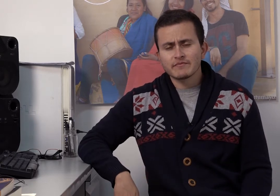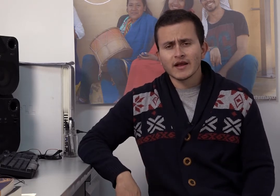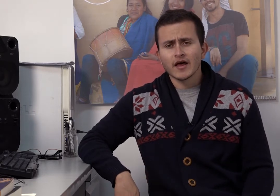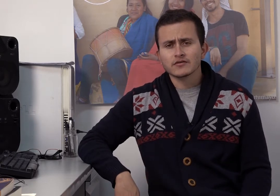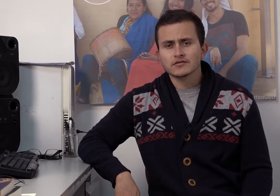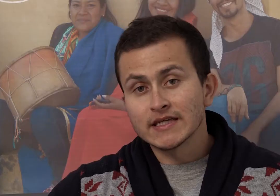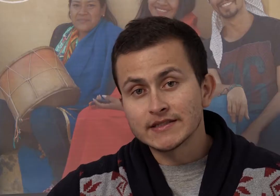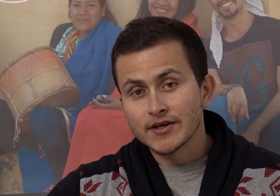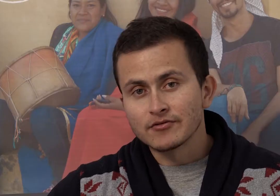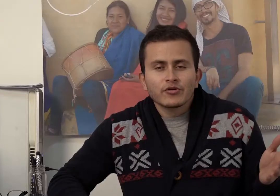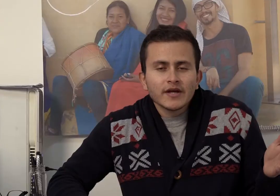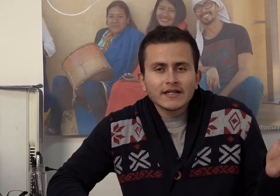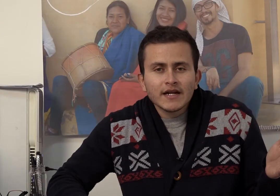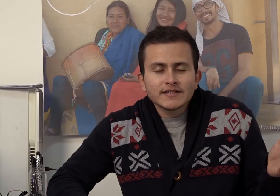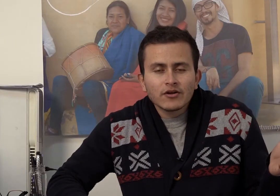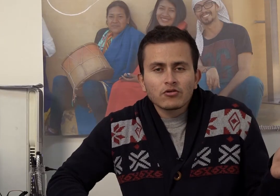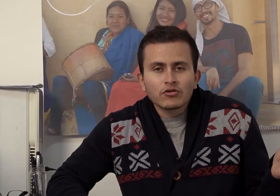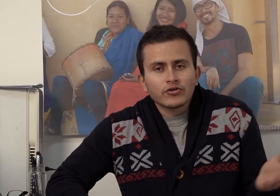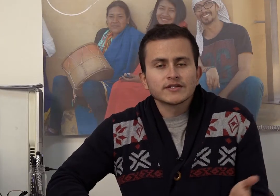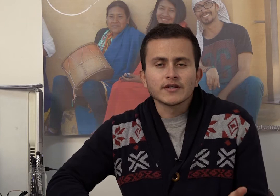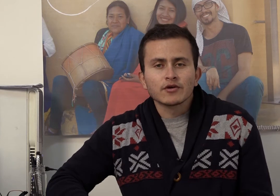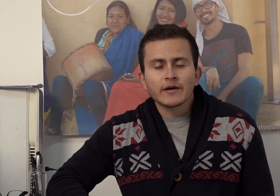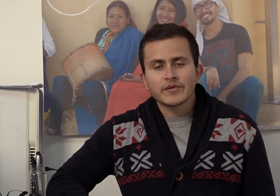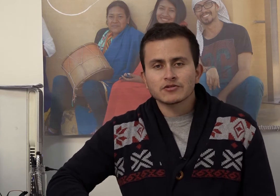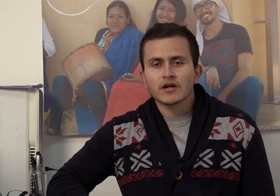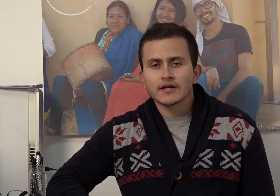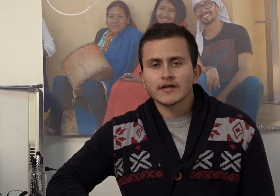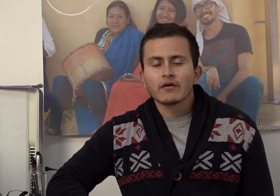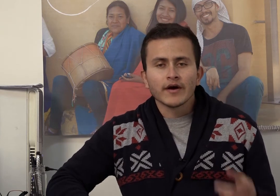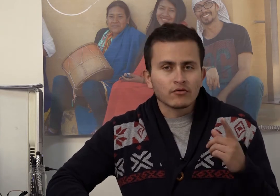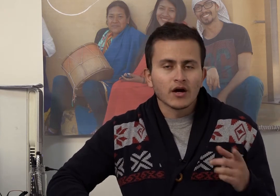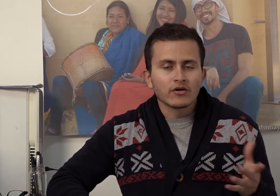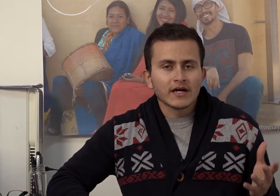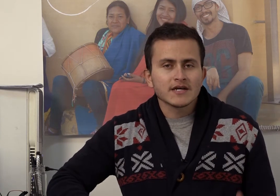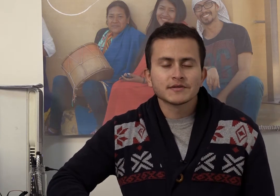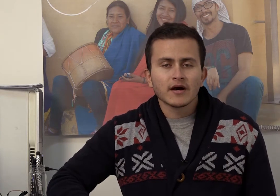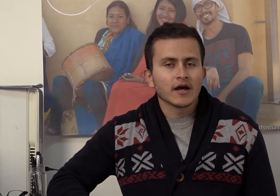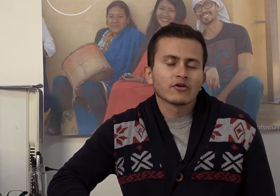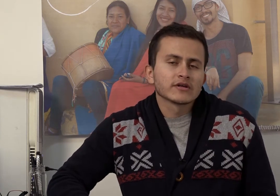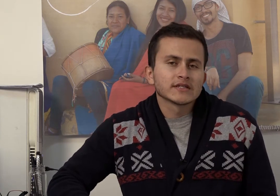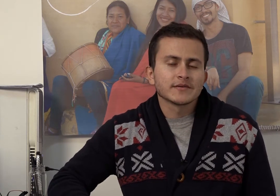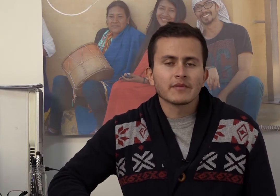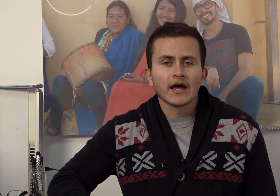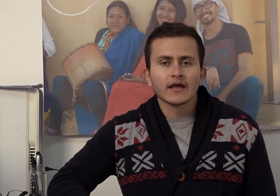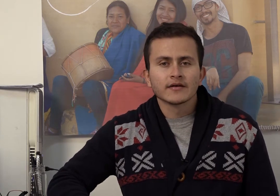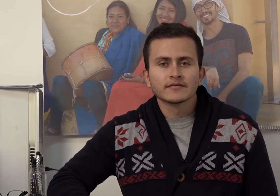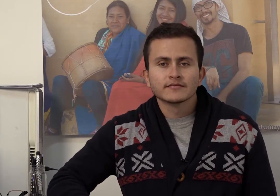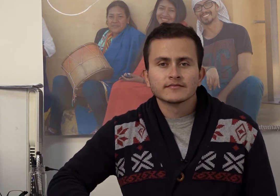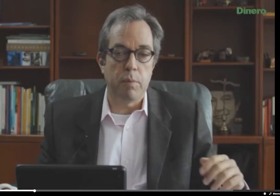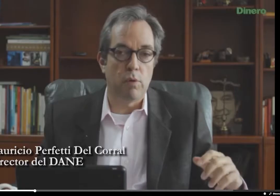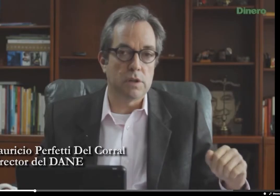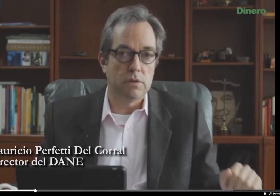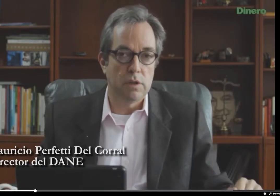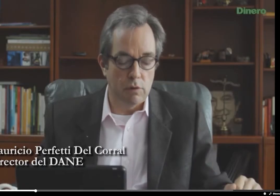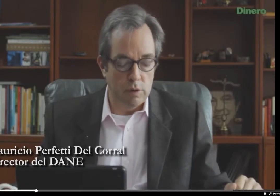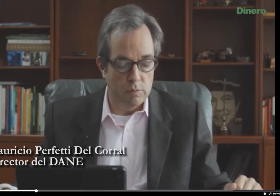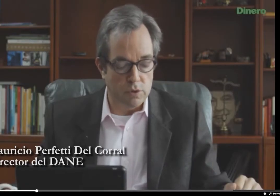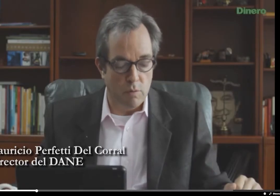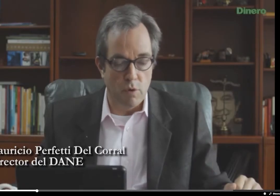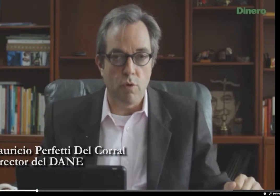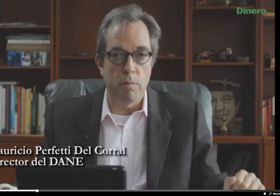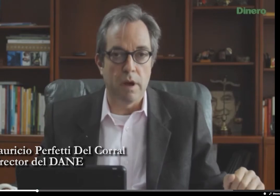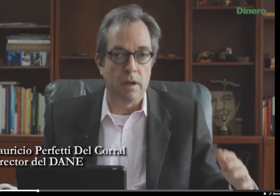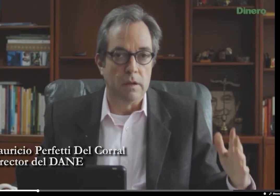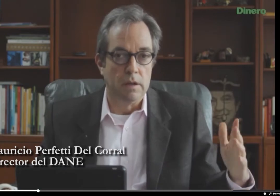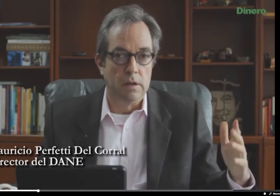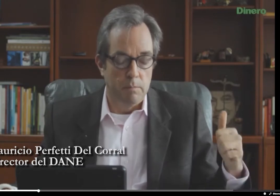millones de empleados? Sencillo, porque al DANE se le ocurrió decir que una persona que trabaje 1 hora a la semana no es desempleada. ¿Qué población incluimos